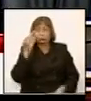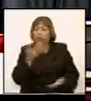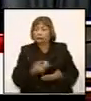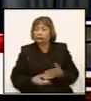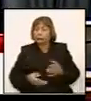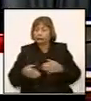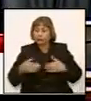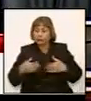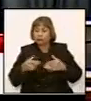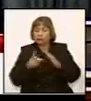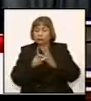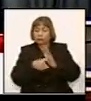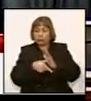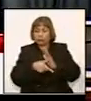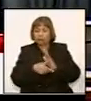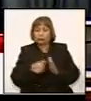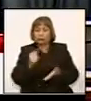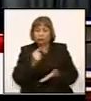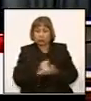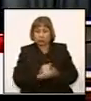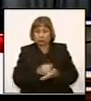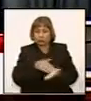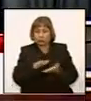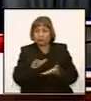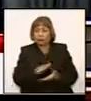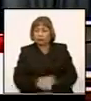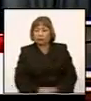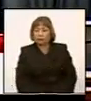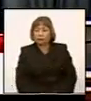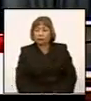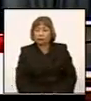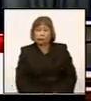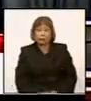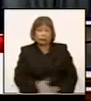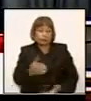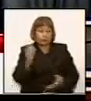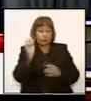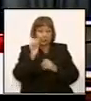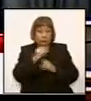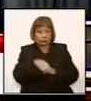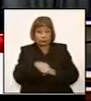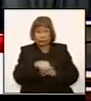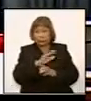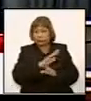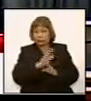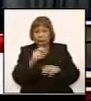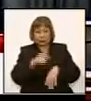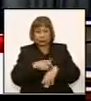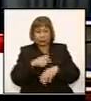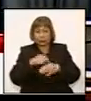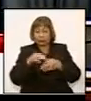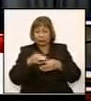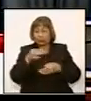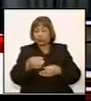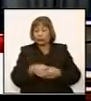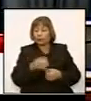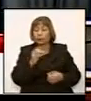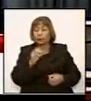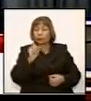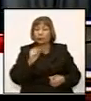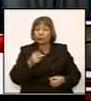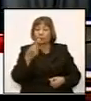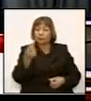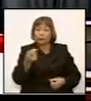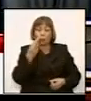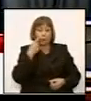que yo pueda luego ir al notario para desalojarlo. Si es que se ha vencido el plazo del contrato o si es que